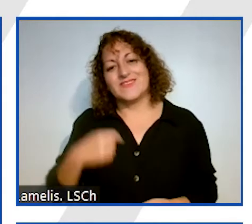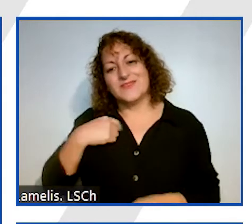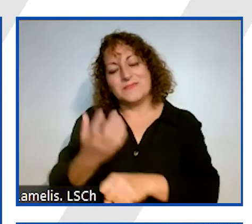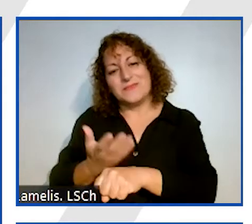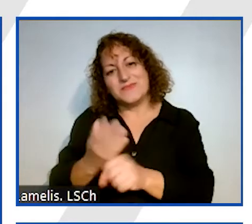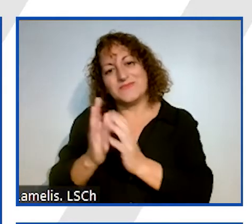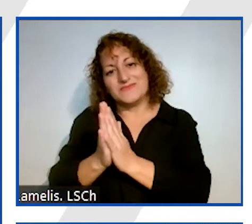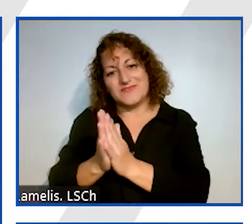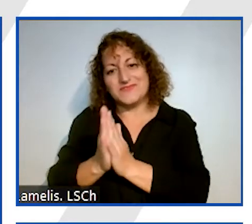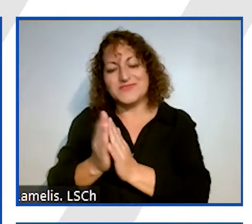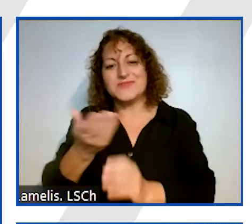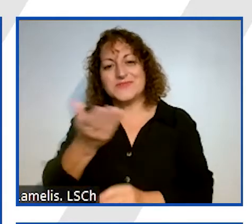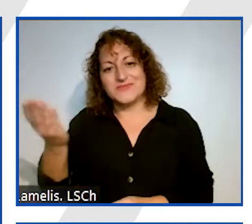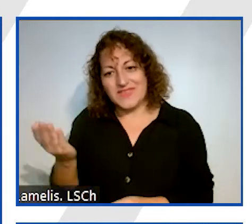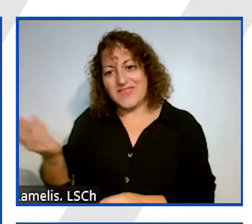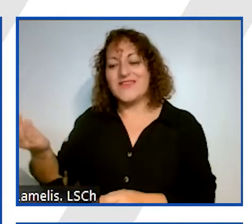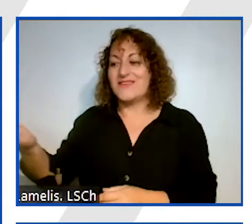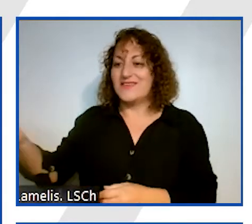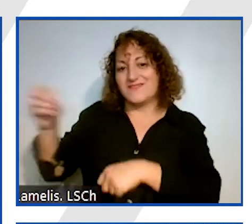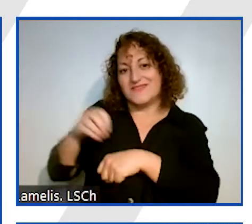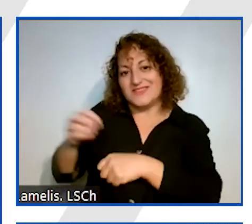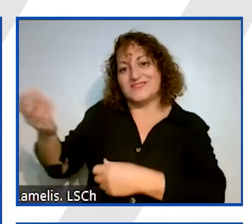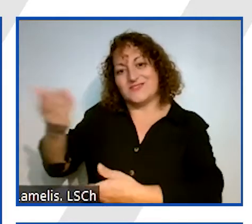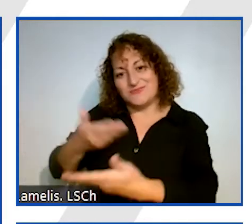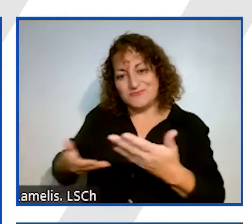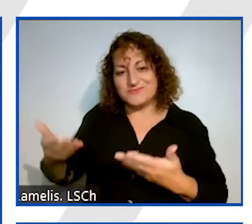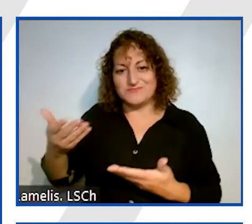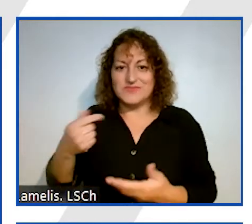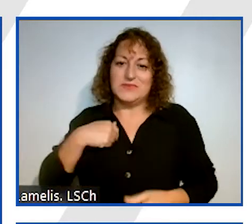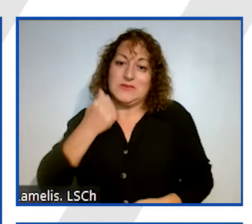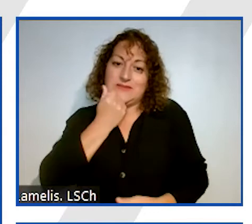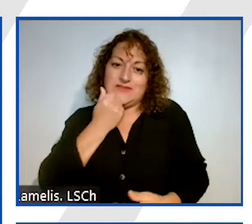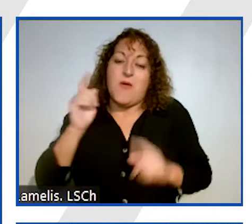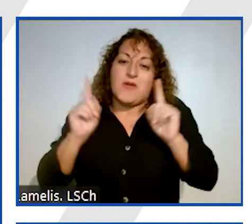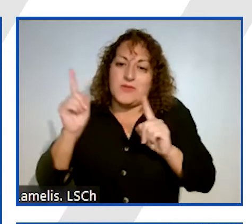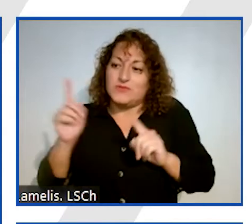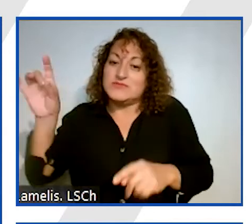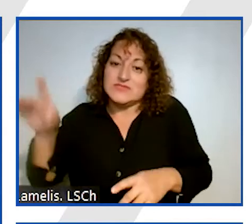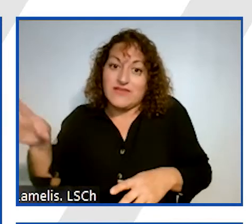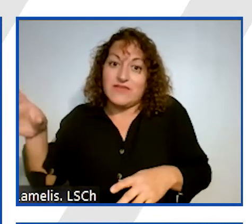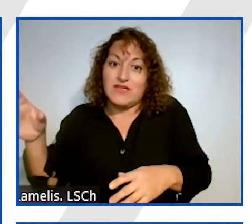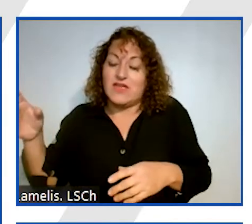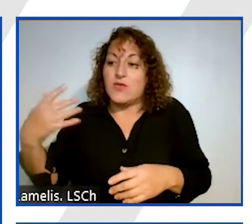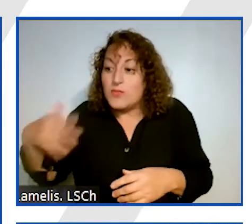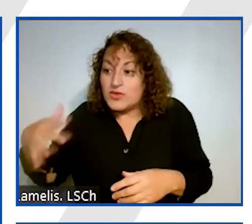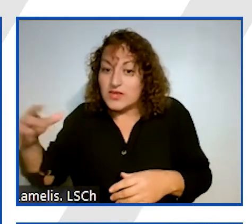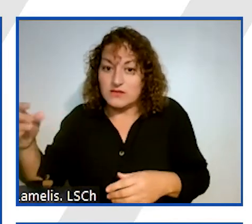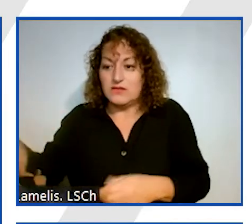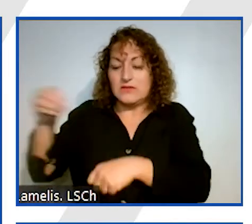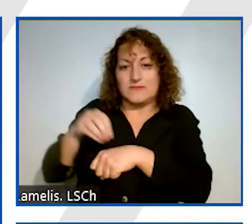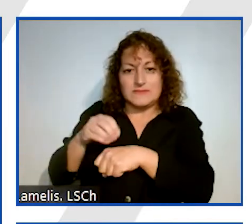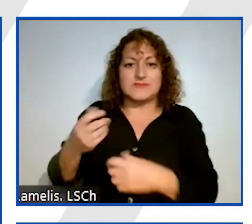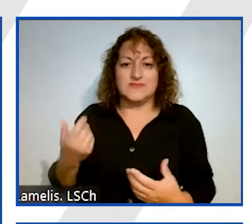me puedan hacer un feedback si me equivoco, si tienen algo que aportar o si conocen algo que sería relevante que